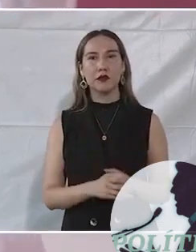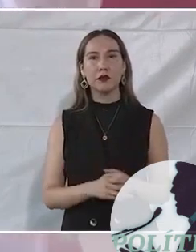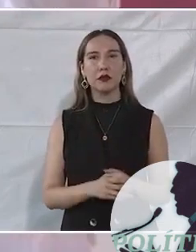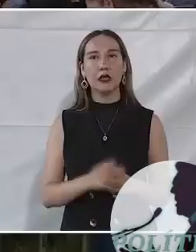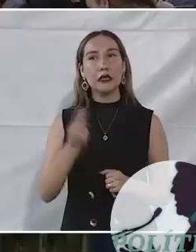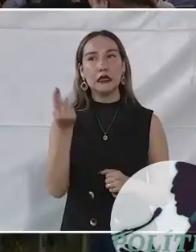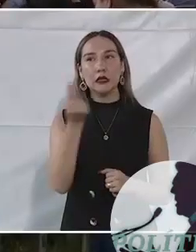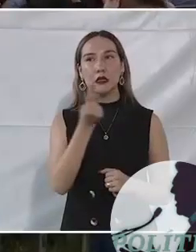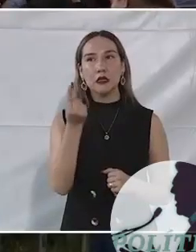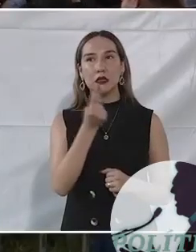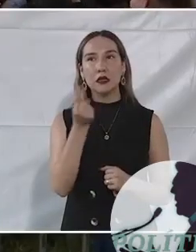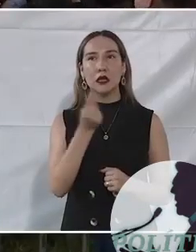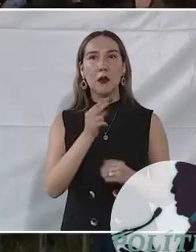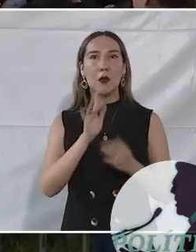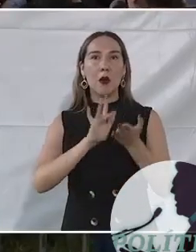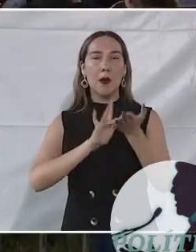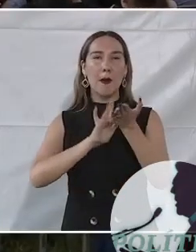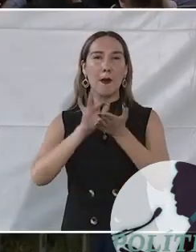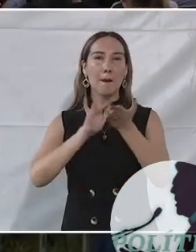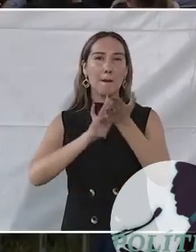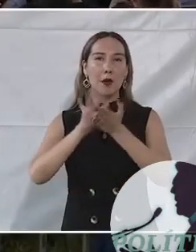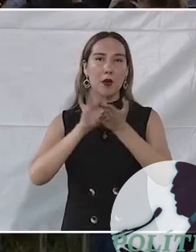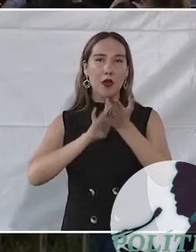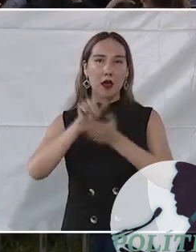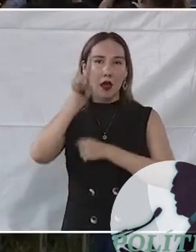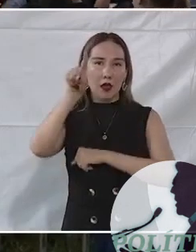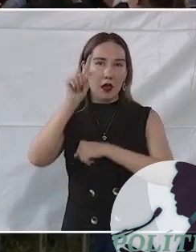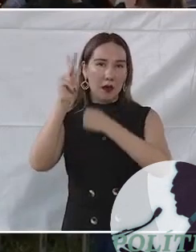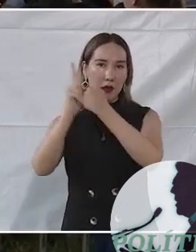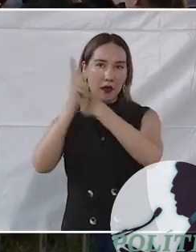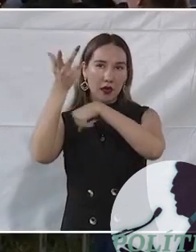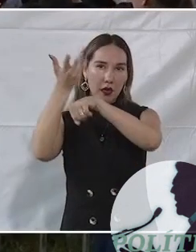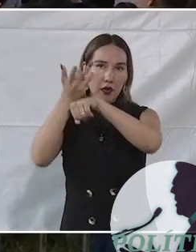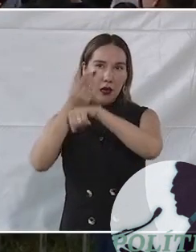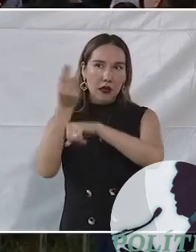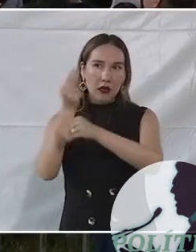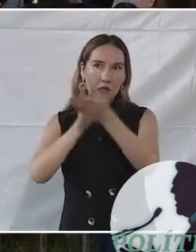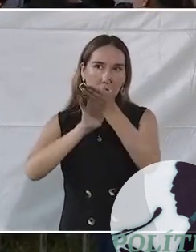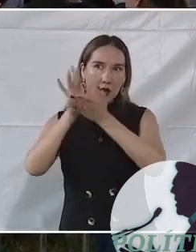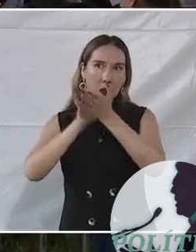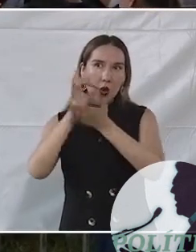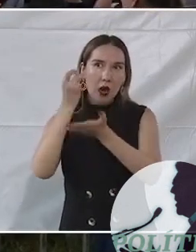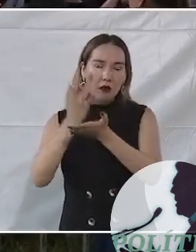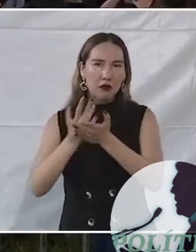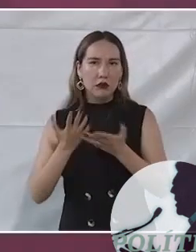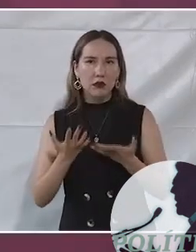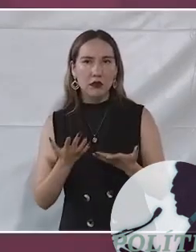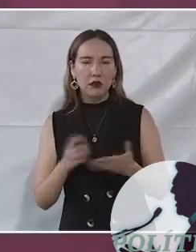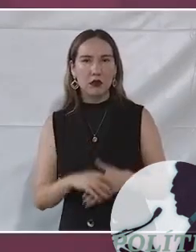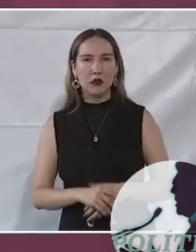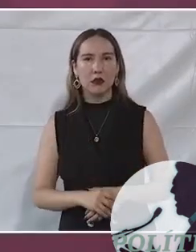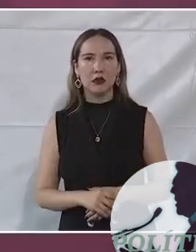arriba, porque si llueve arriba, gotea abajo.